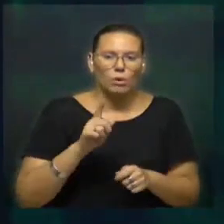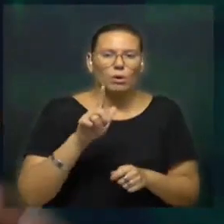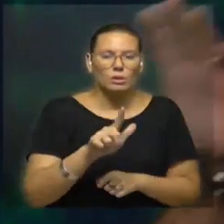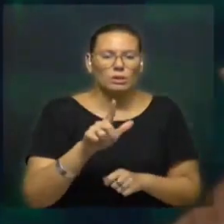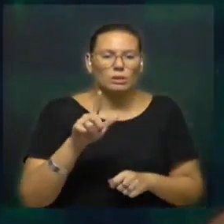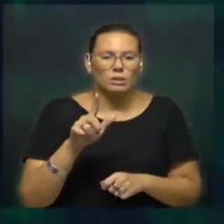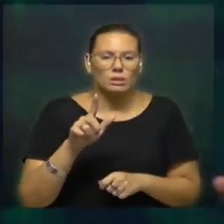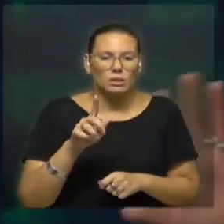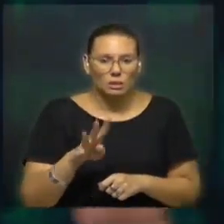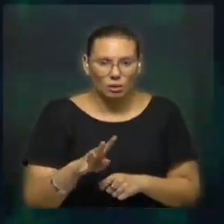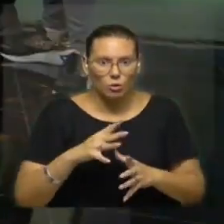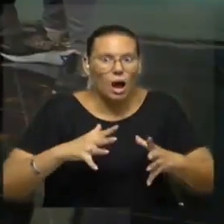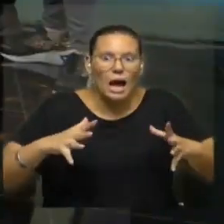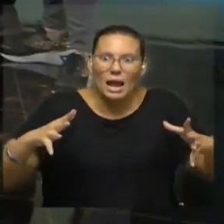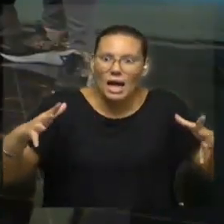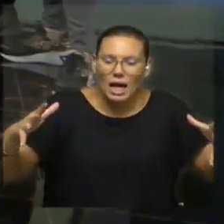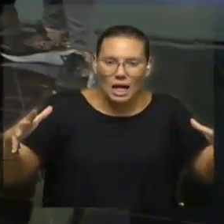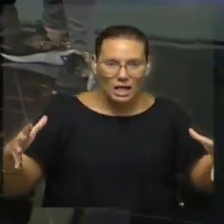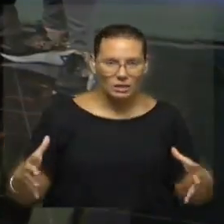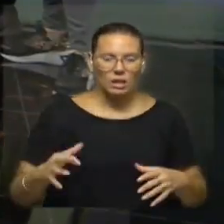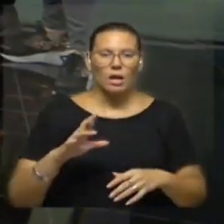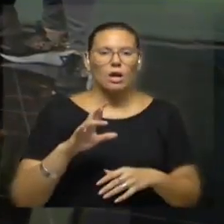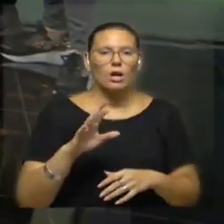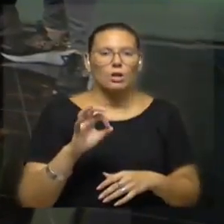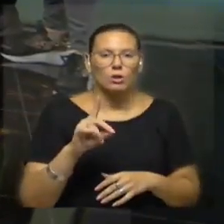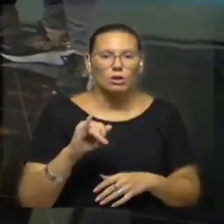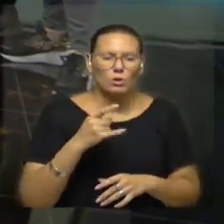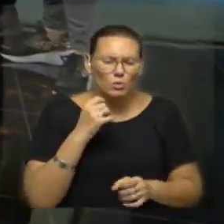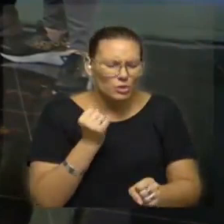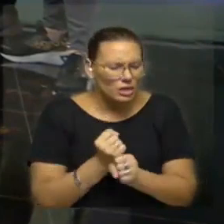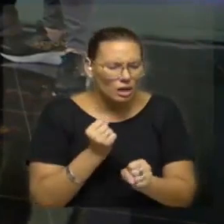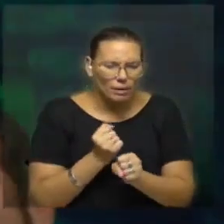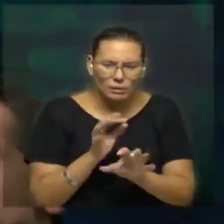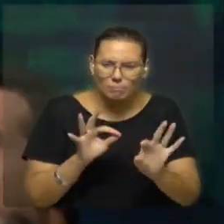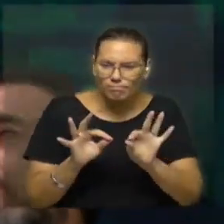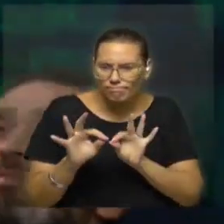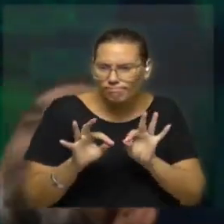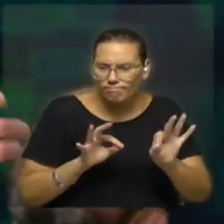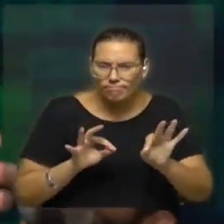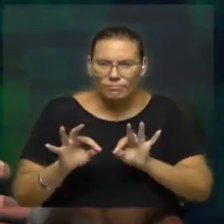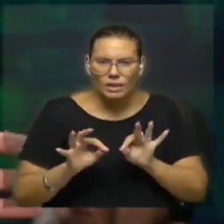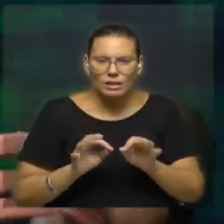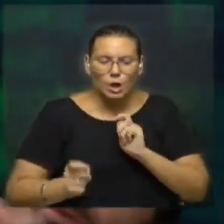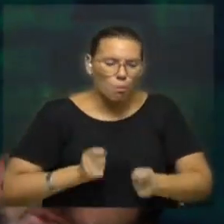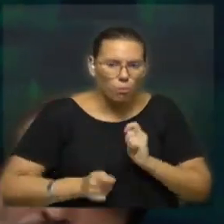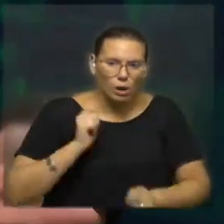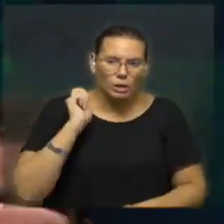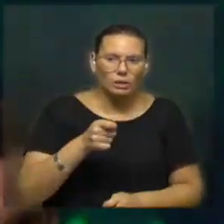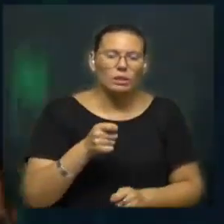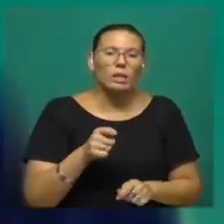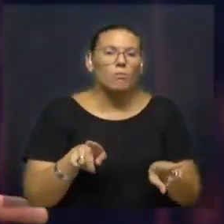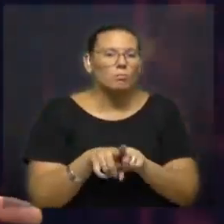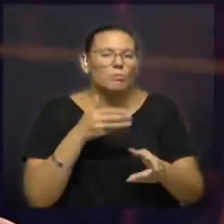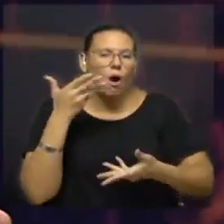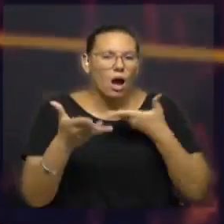de esa. Y bueno, y Rodino hizo un trabajo fino, que no habíamos hecho otra vez, de afinar las baterías con los tonos de las